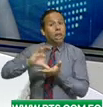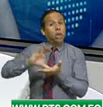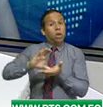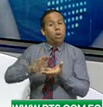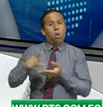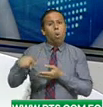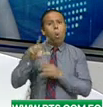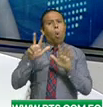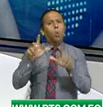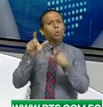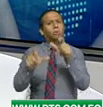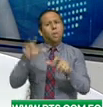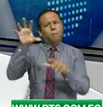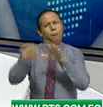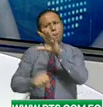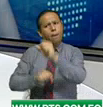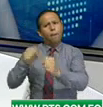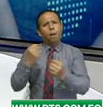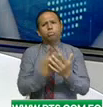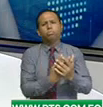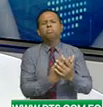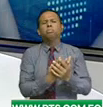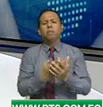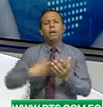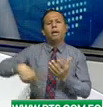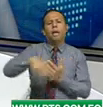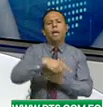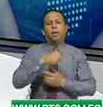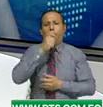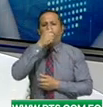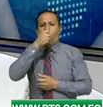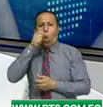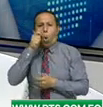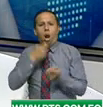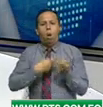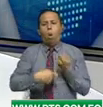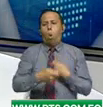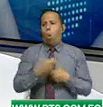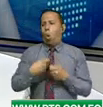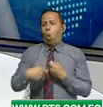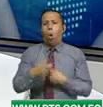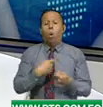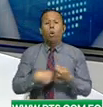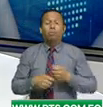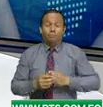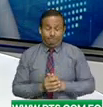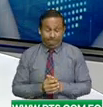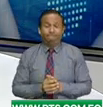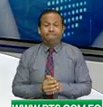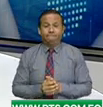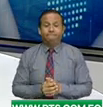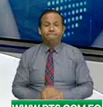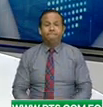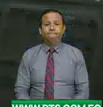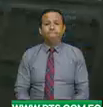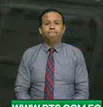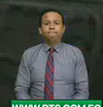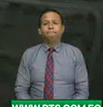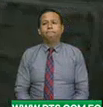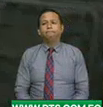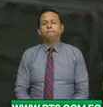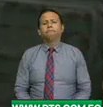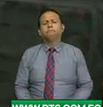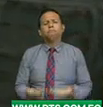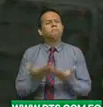detenidos por presuntamente dedicarse al expendio de sustancias sujetas a fiscalización. El trabajo se desplegó